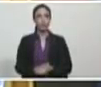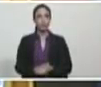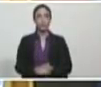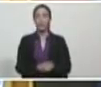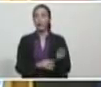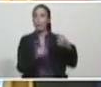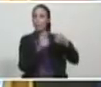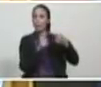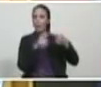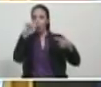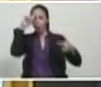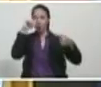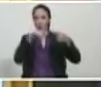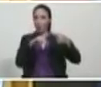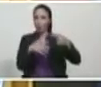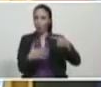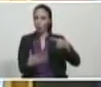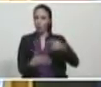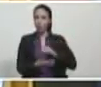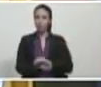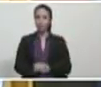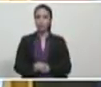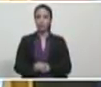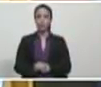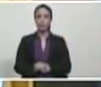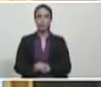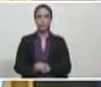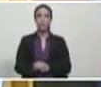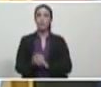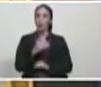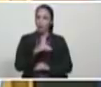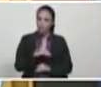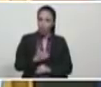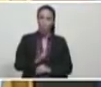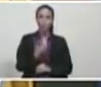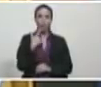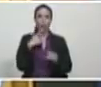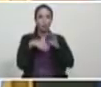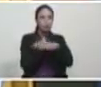tener acceso a los kits para el ensamblaje.